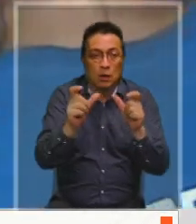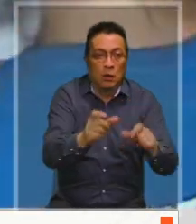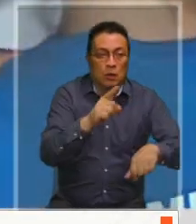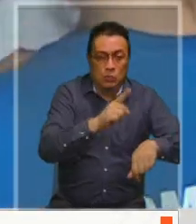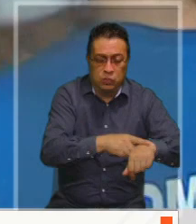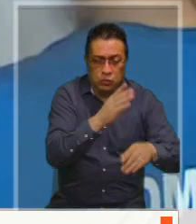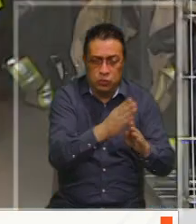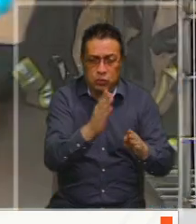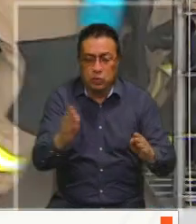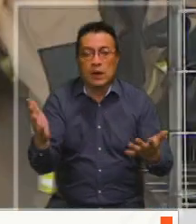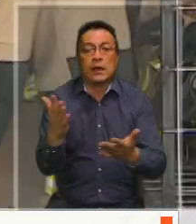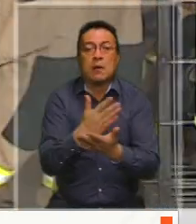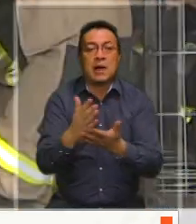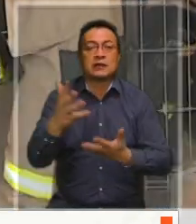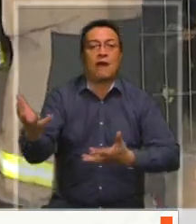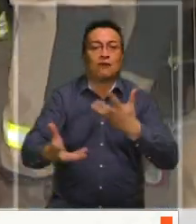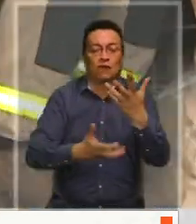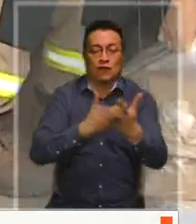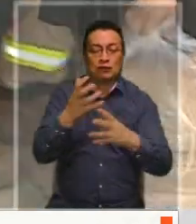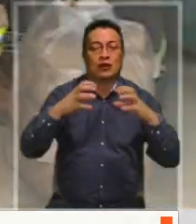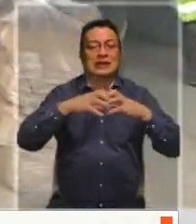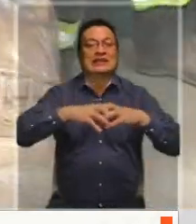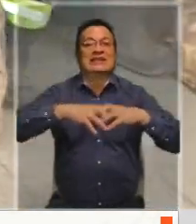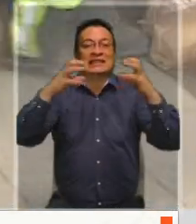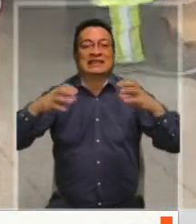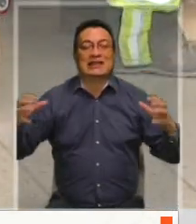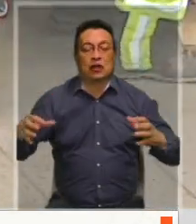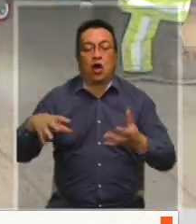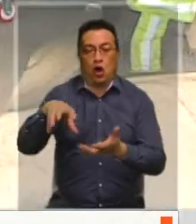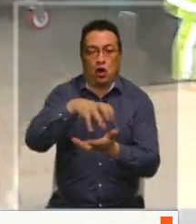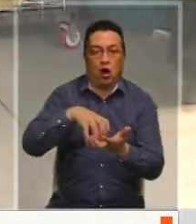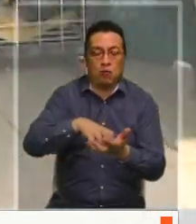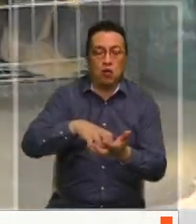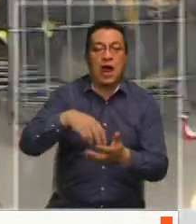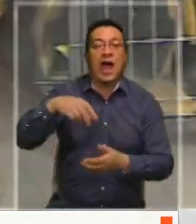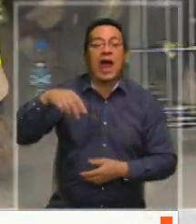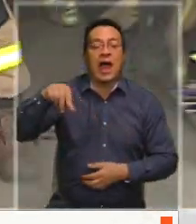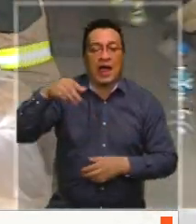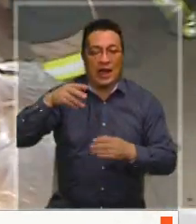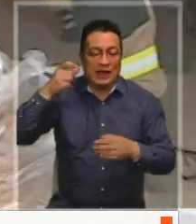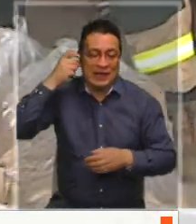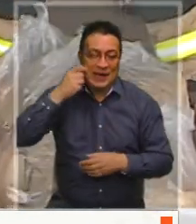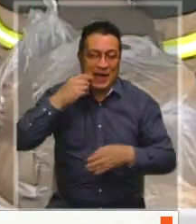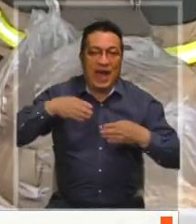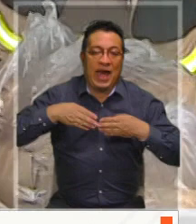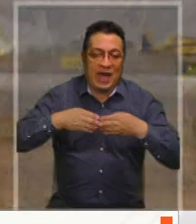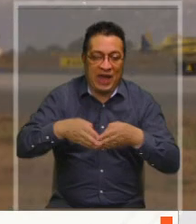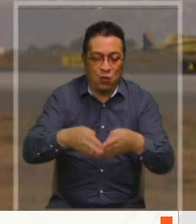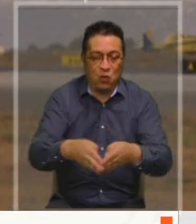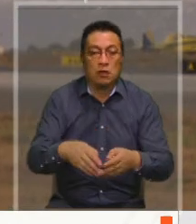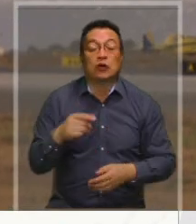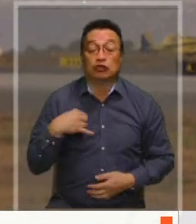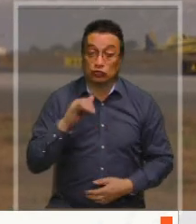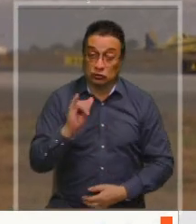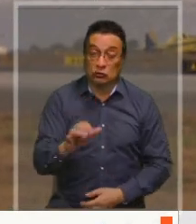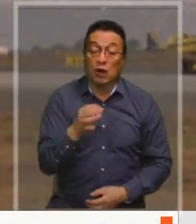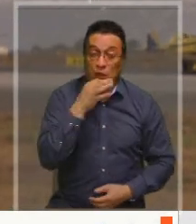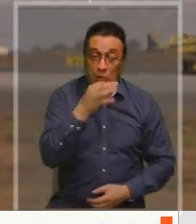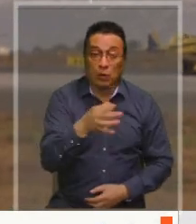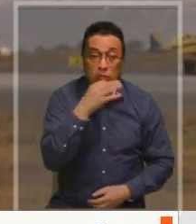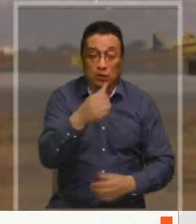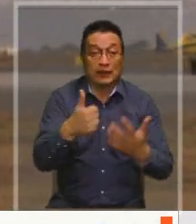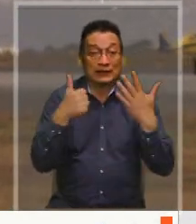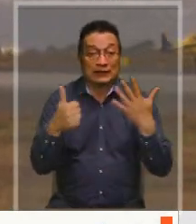minuto lo que está ocurriendo con el fuego en el cerro por supuesto acá en la comuna de ningue Alfonso sí insistimos son 69